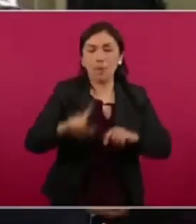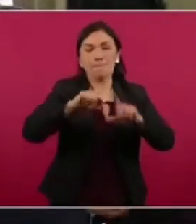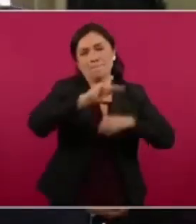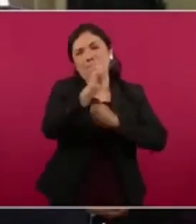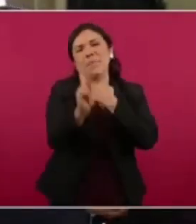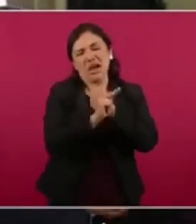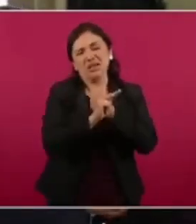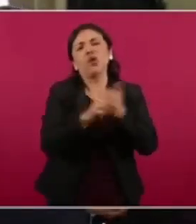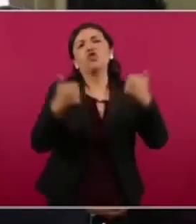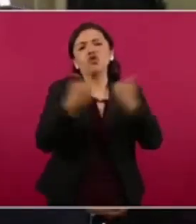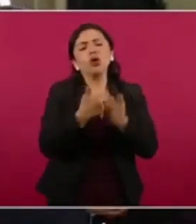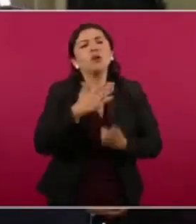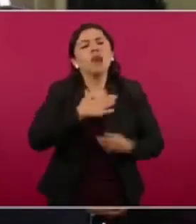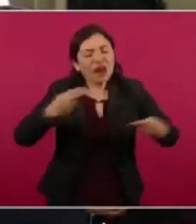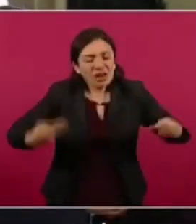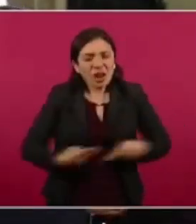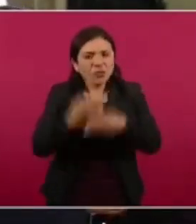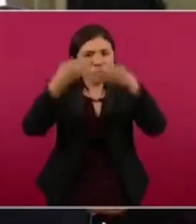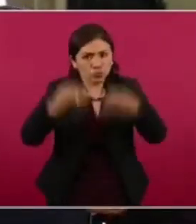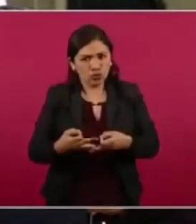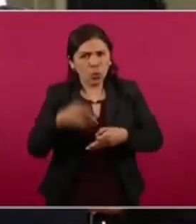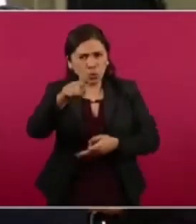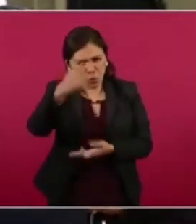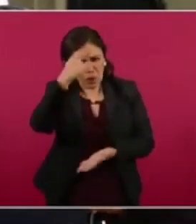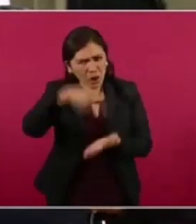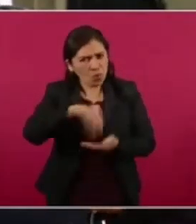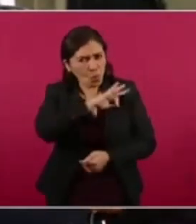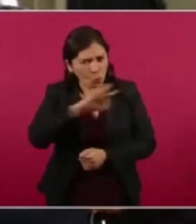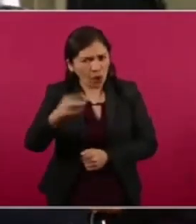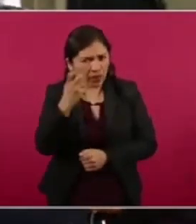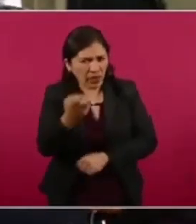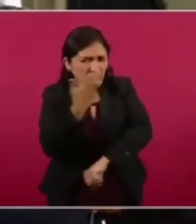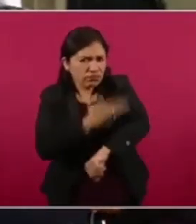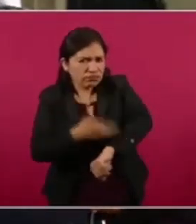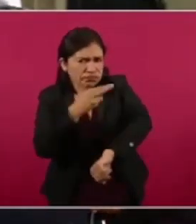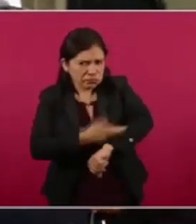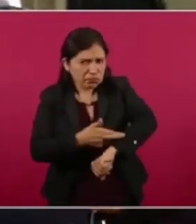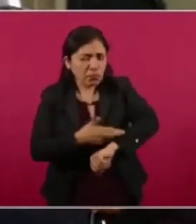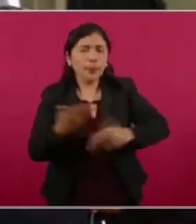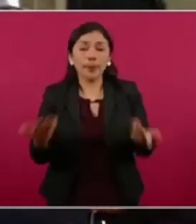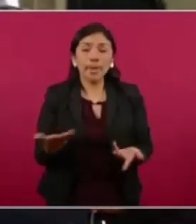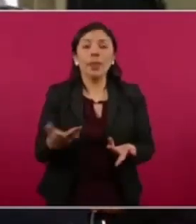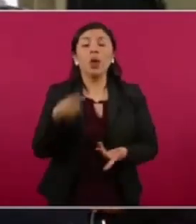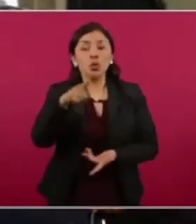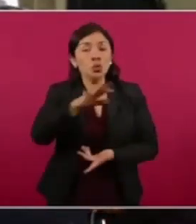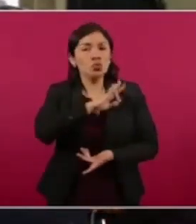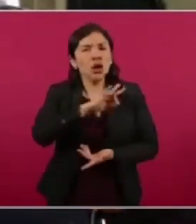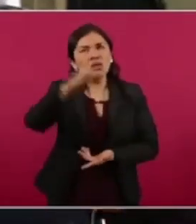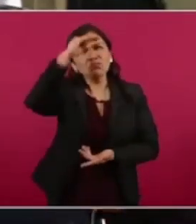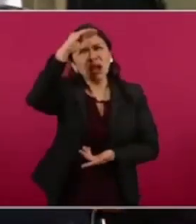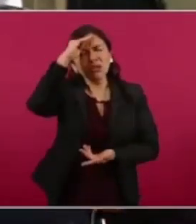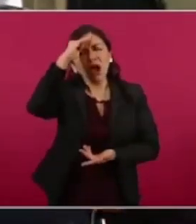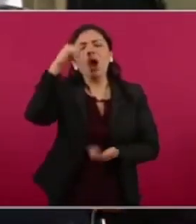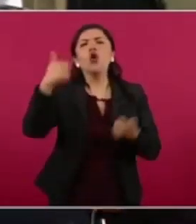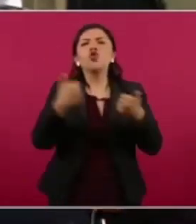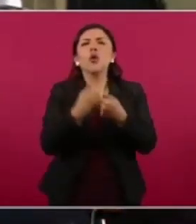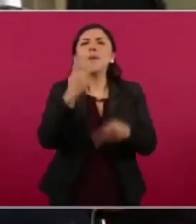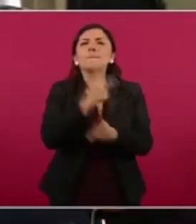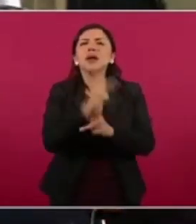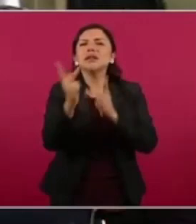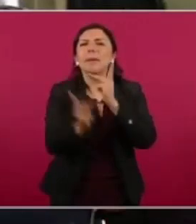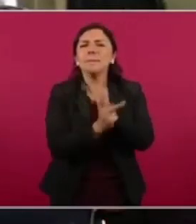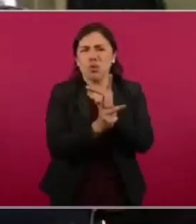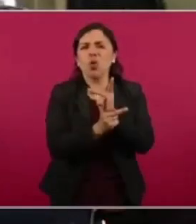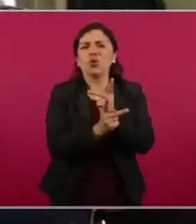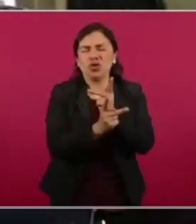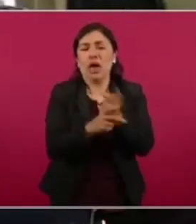sus estados de origen? ¿Hay posibilidad de esto, presidente? Y si puede utilizarse el pasaporte